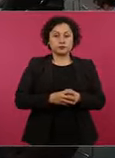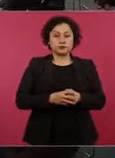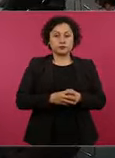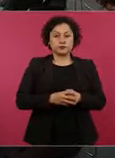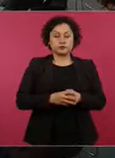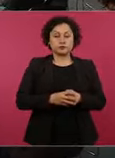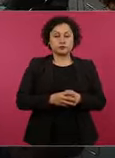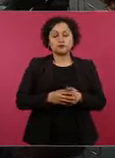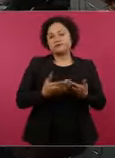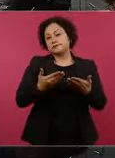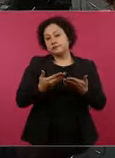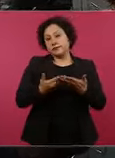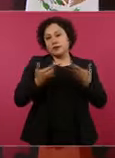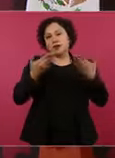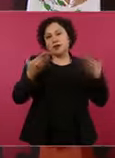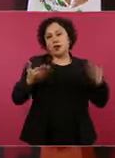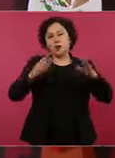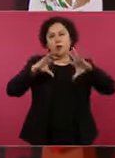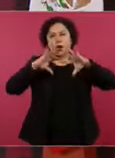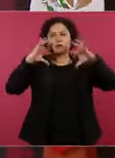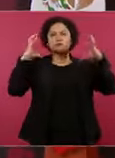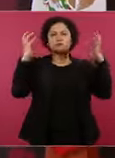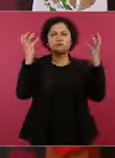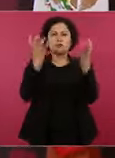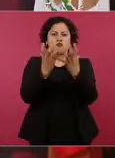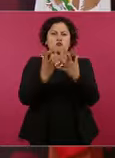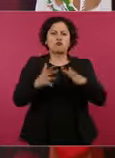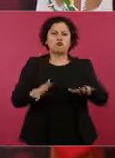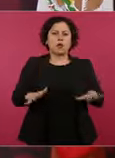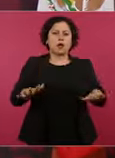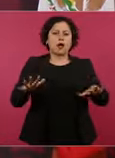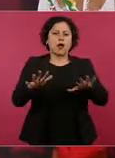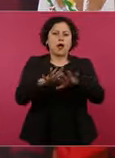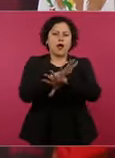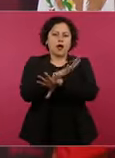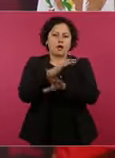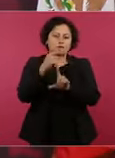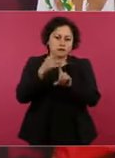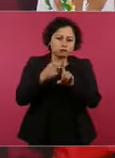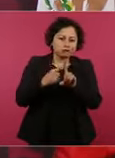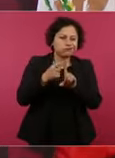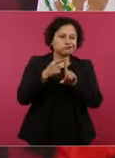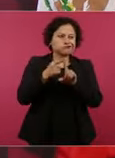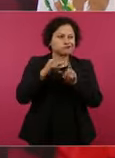del cambio climático, volvemos al agua,